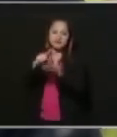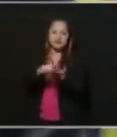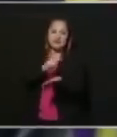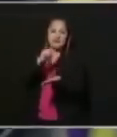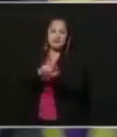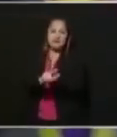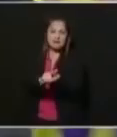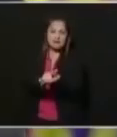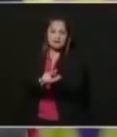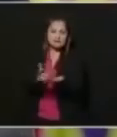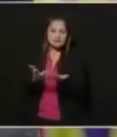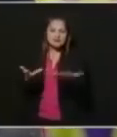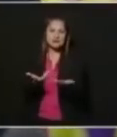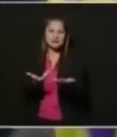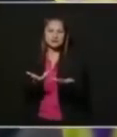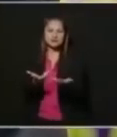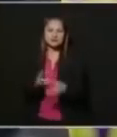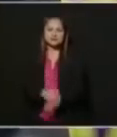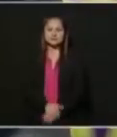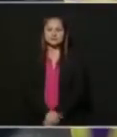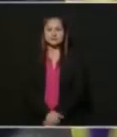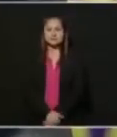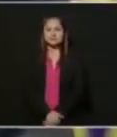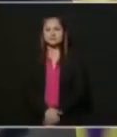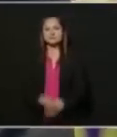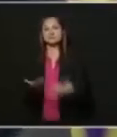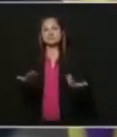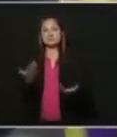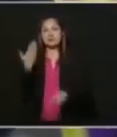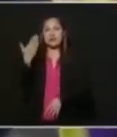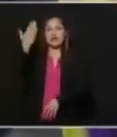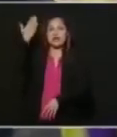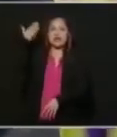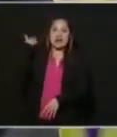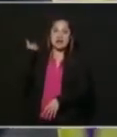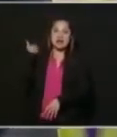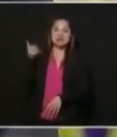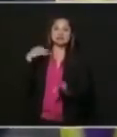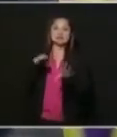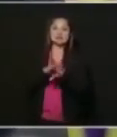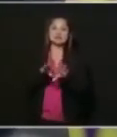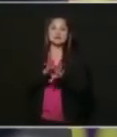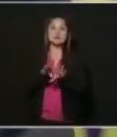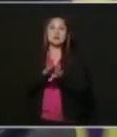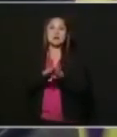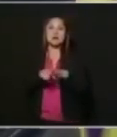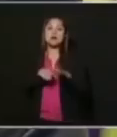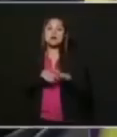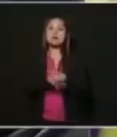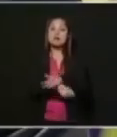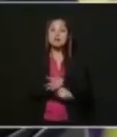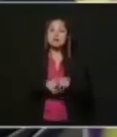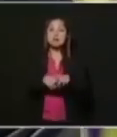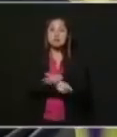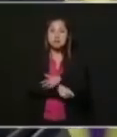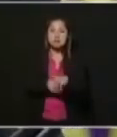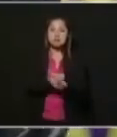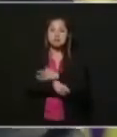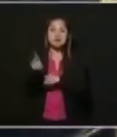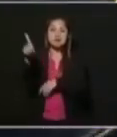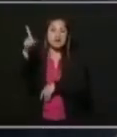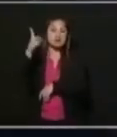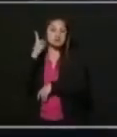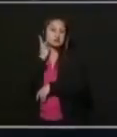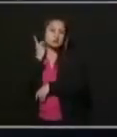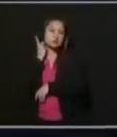Bueno, estos le daban, estos moches maiciaban a los diputados